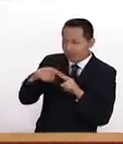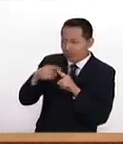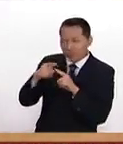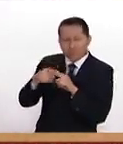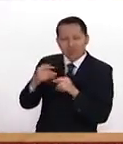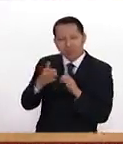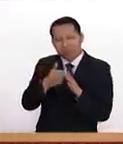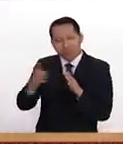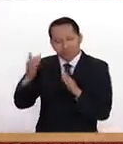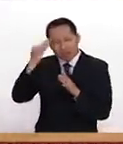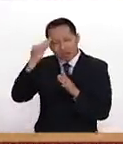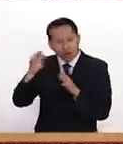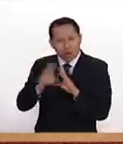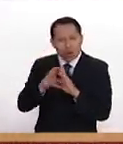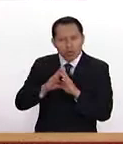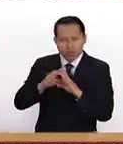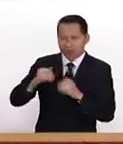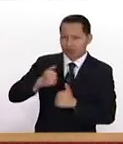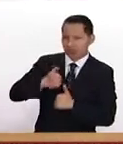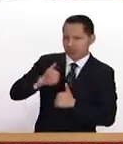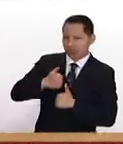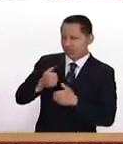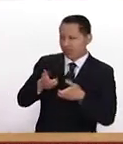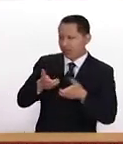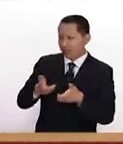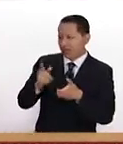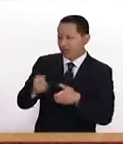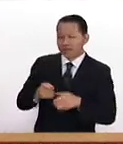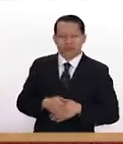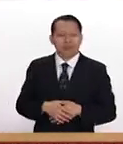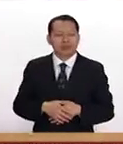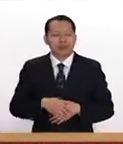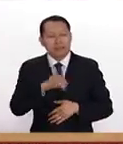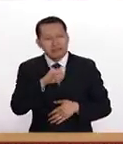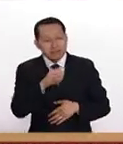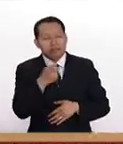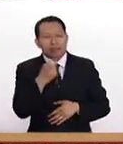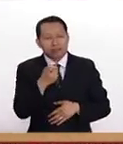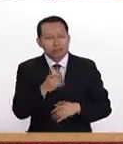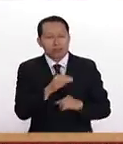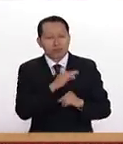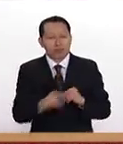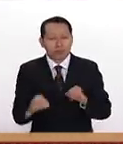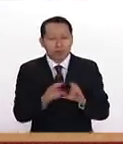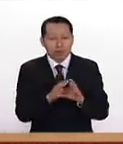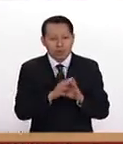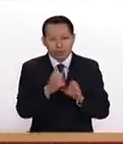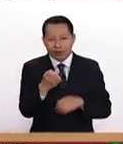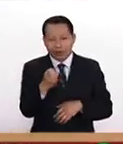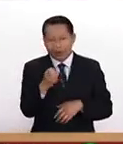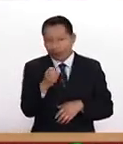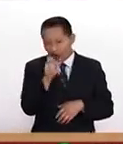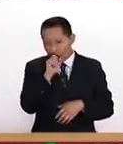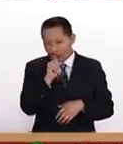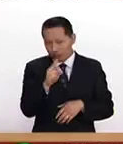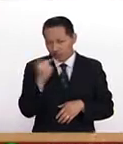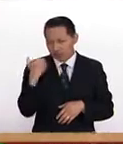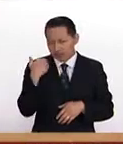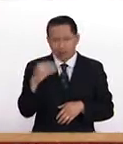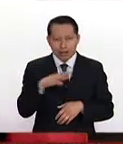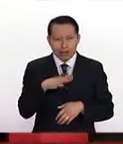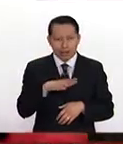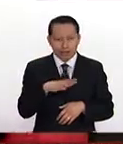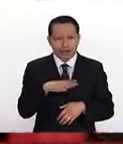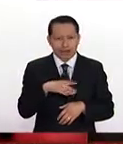en este caso el ejército en la calle así es y esta es nuestra última entrega de enero no es una mención muy reciente